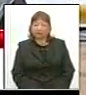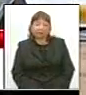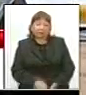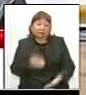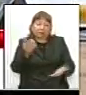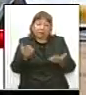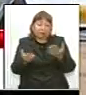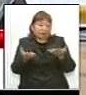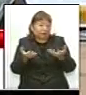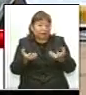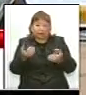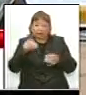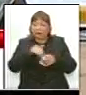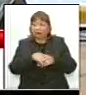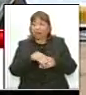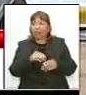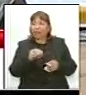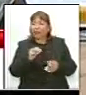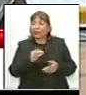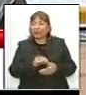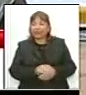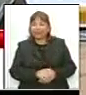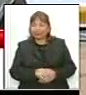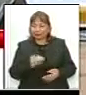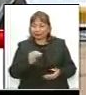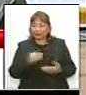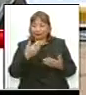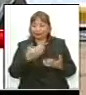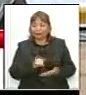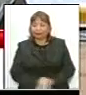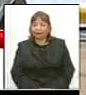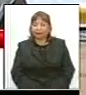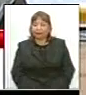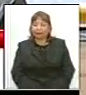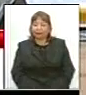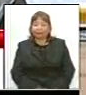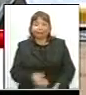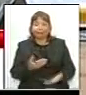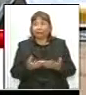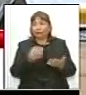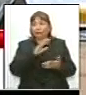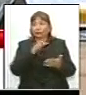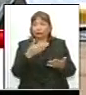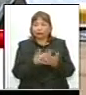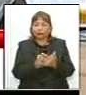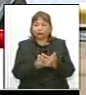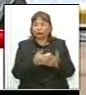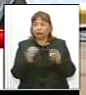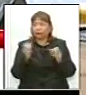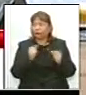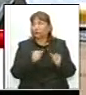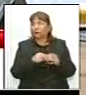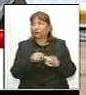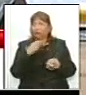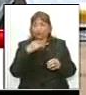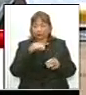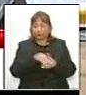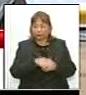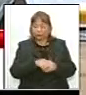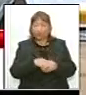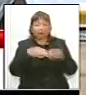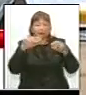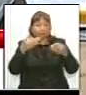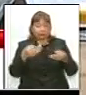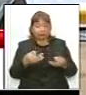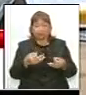Aparentemente no quieren votar, han dicho no, ¿por qué cuestión previa? Pero todas las cuestiones previas, y es el voto el que